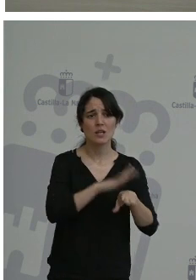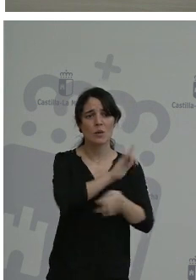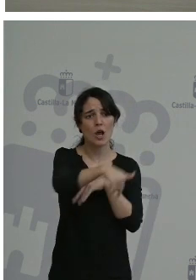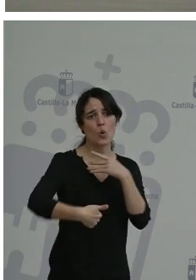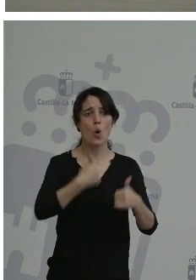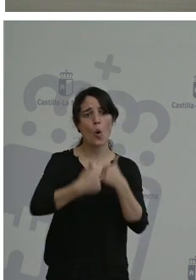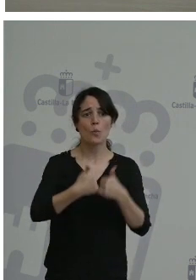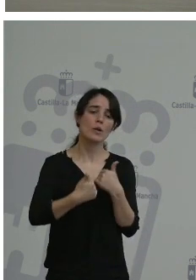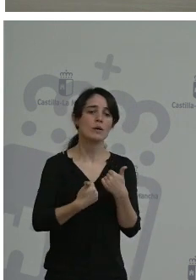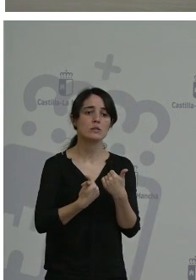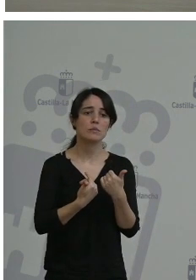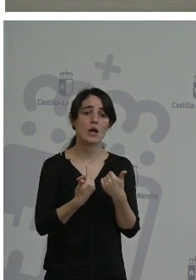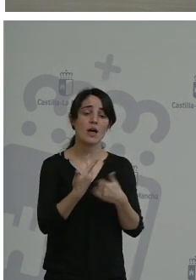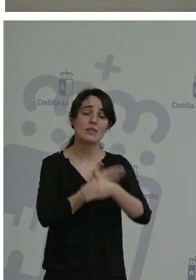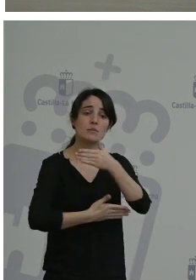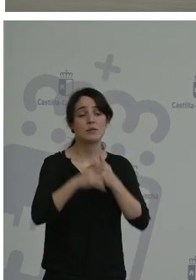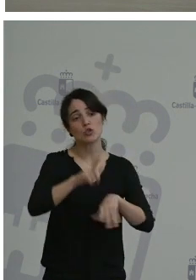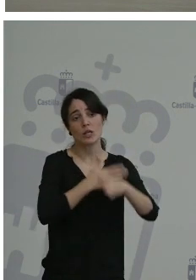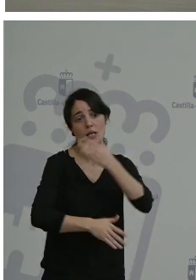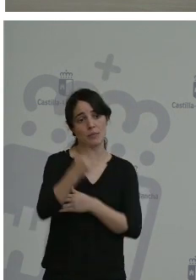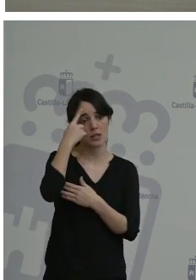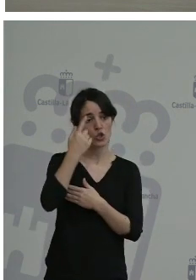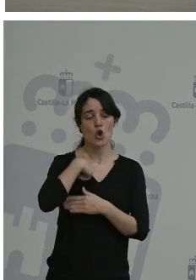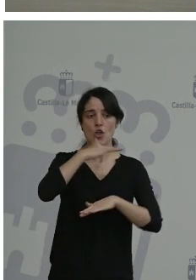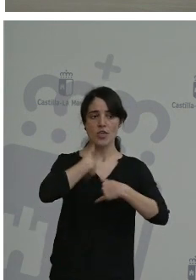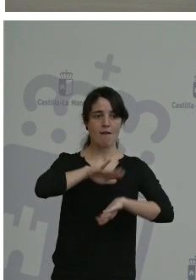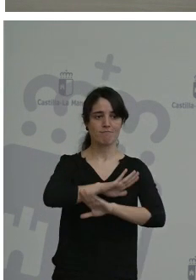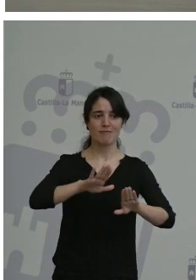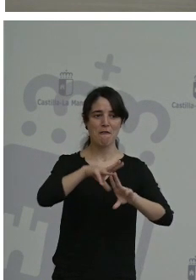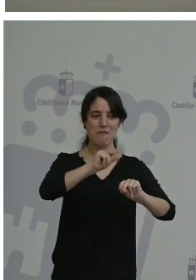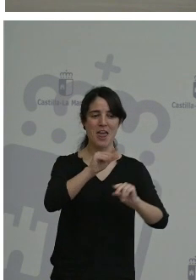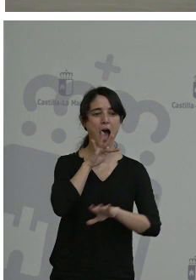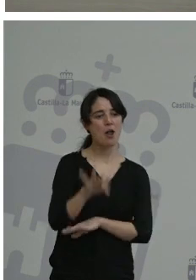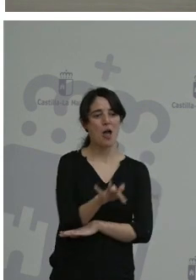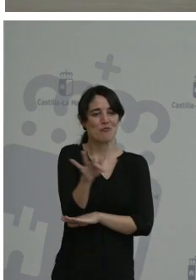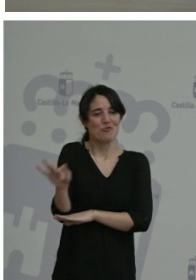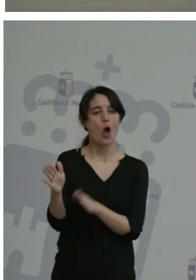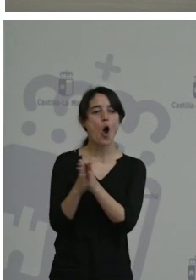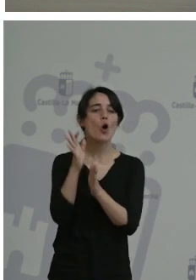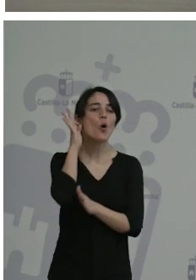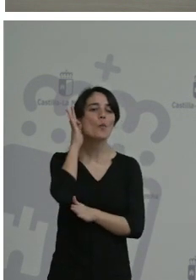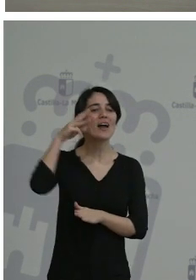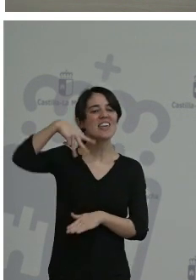intelectual. Y yo ya me quedo aquí, porque le toca a mi amiga María. Muchas gracias.